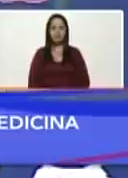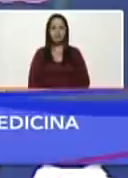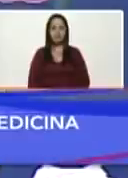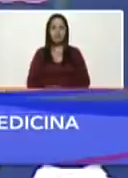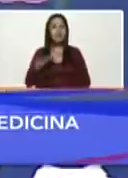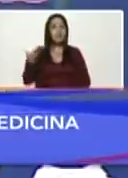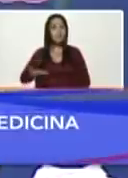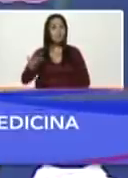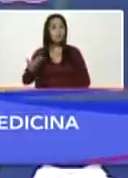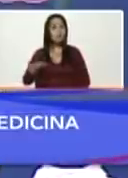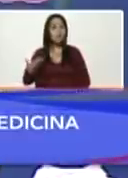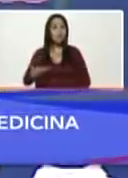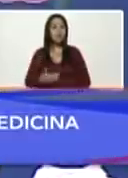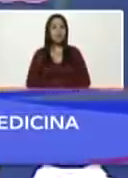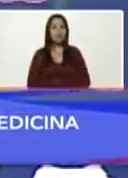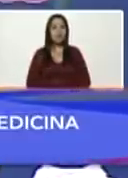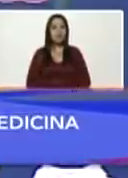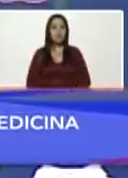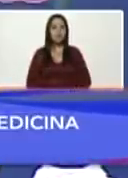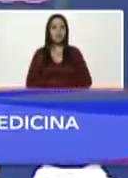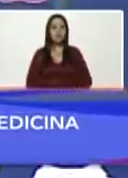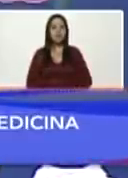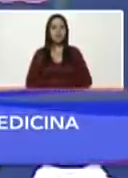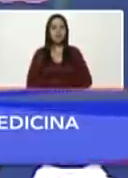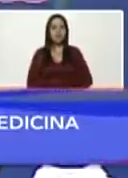Importante la fisioterapia, ¿vale?